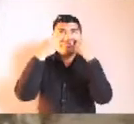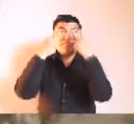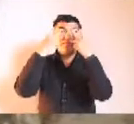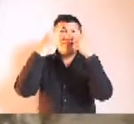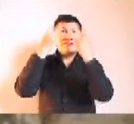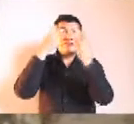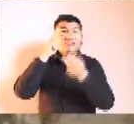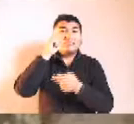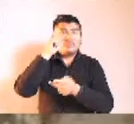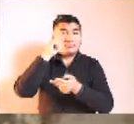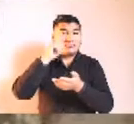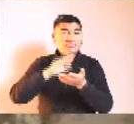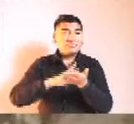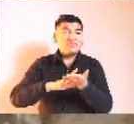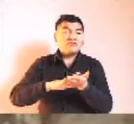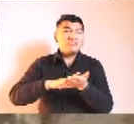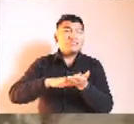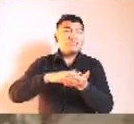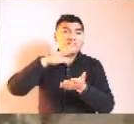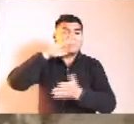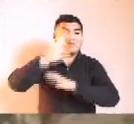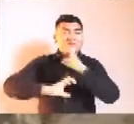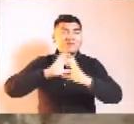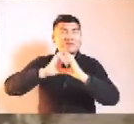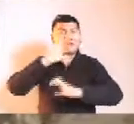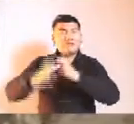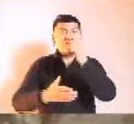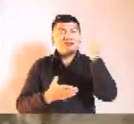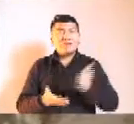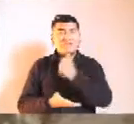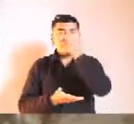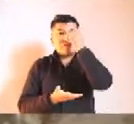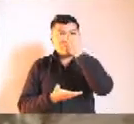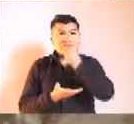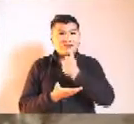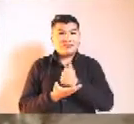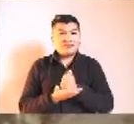por los siglos de los siglos. Amén.